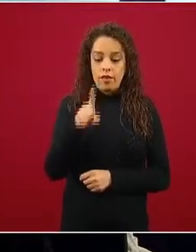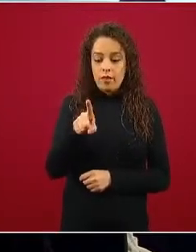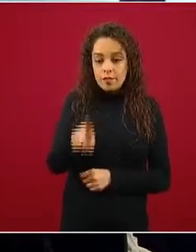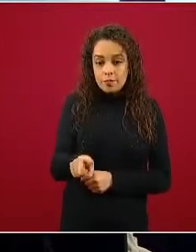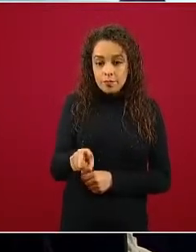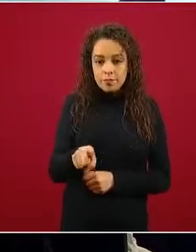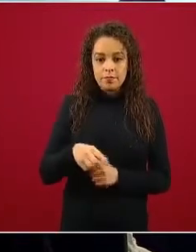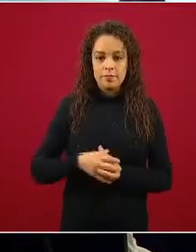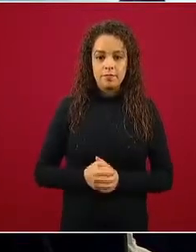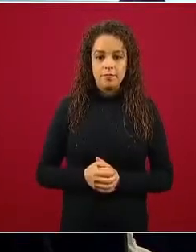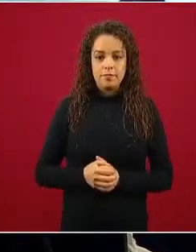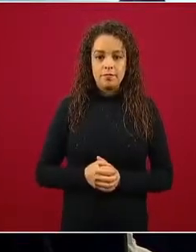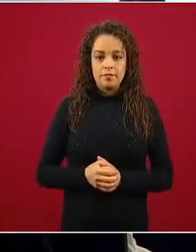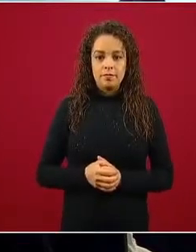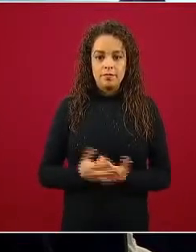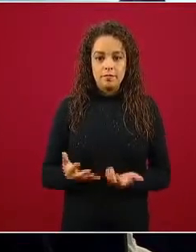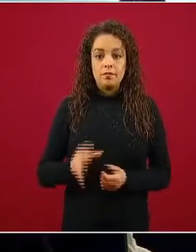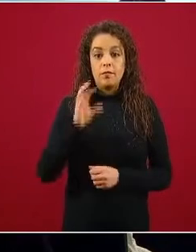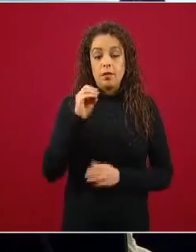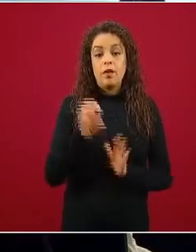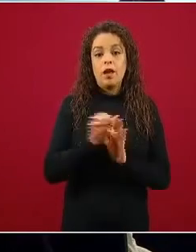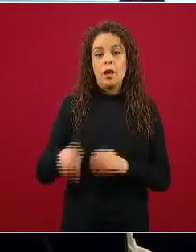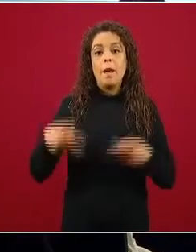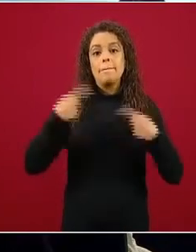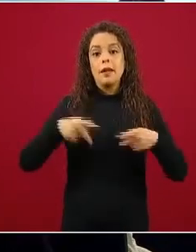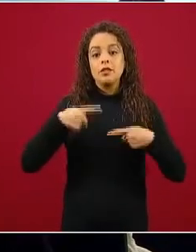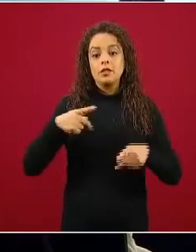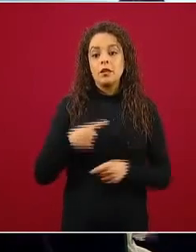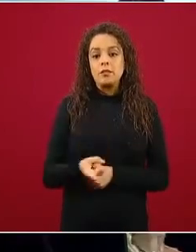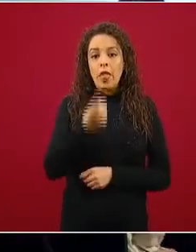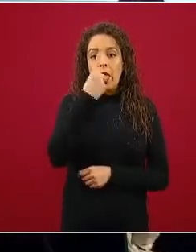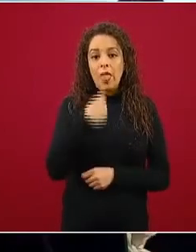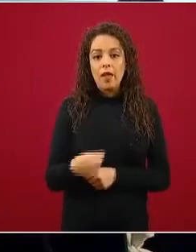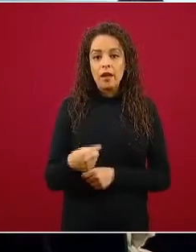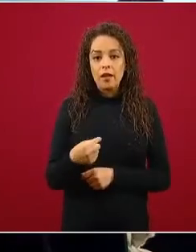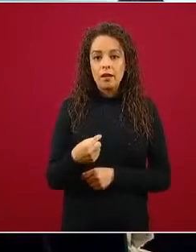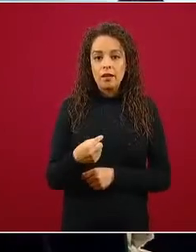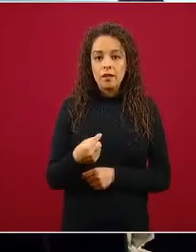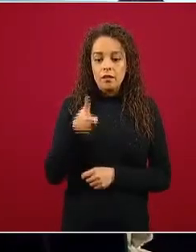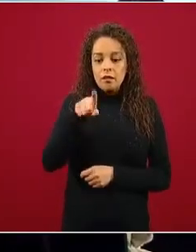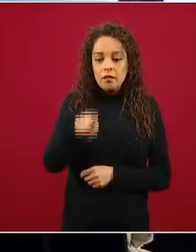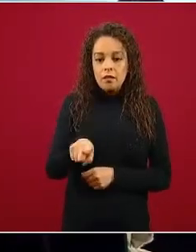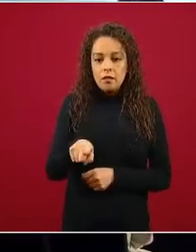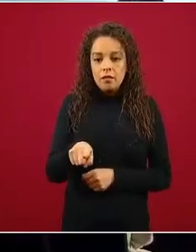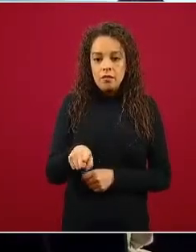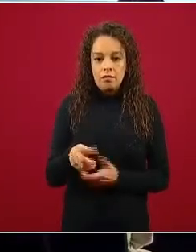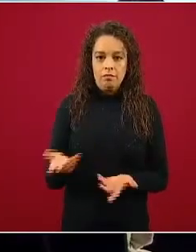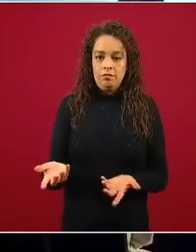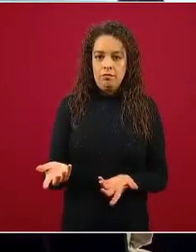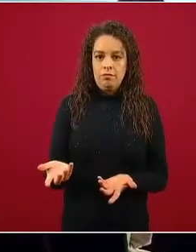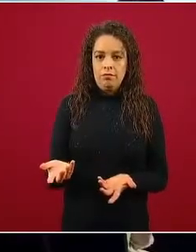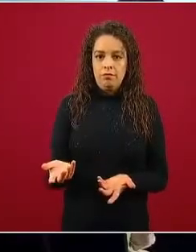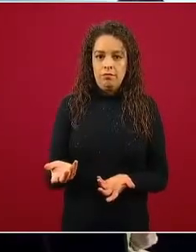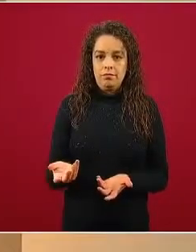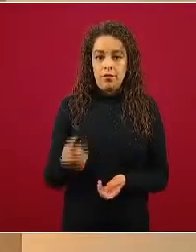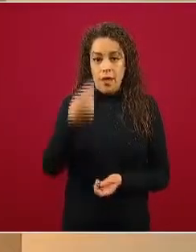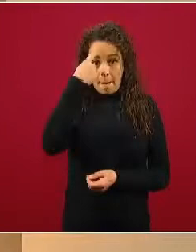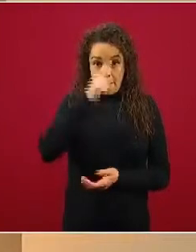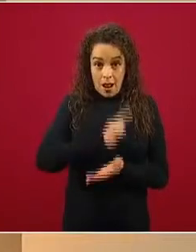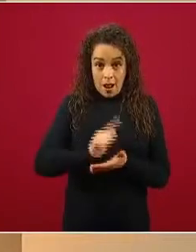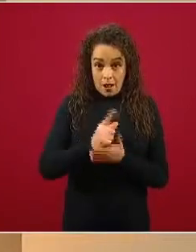por completo es la gente que se chupa el dedo justo para que es limpiarlo y pasar al checador. La